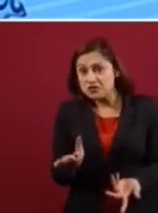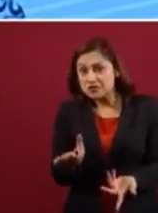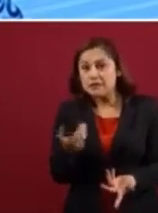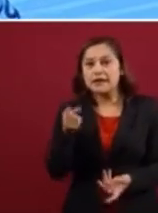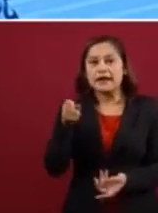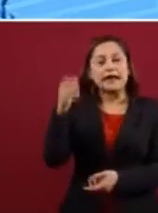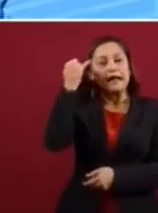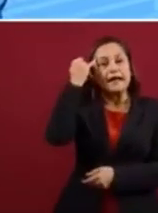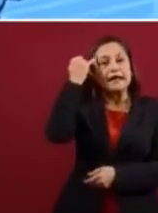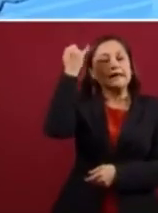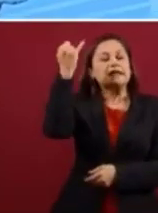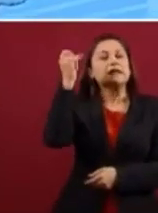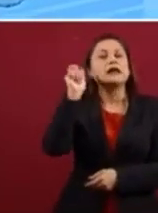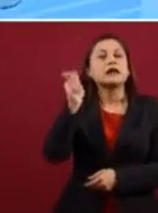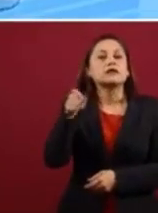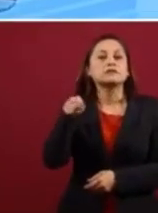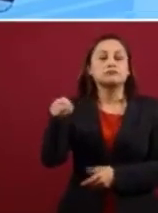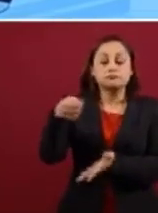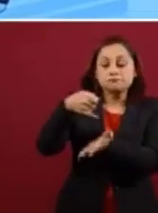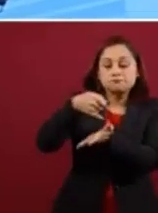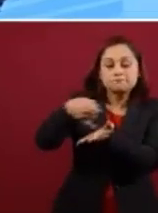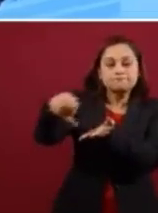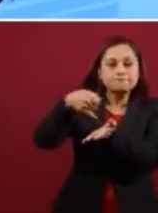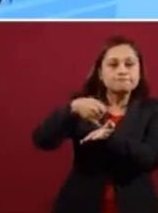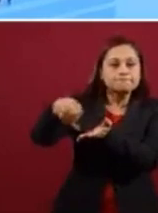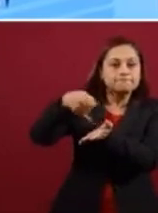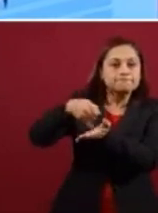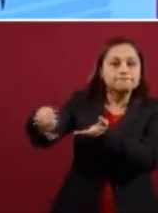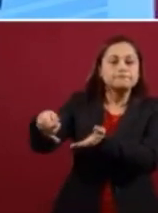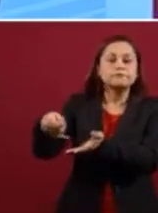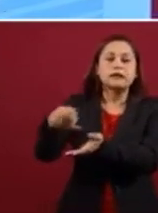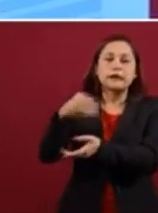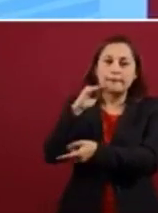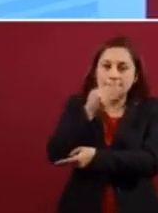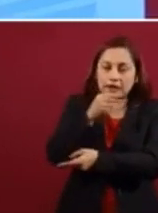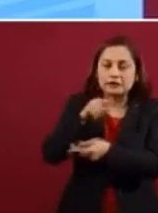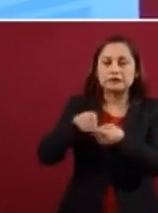siembra en el maíz siempre anhelaba